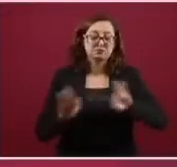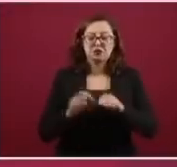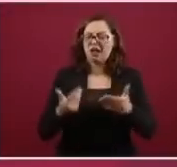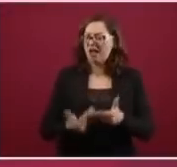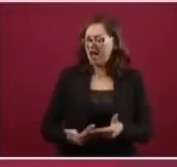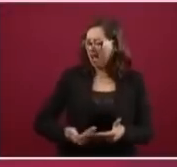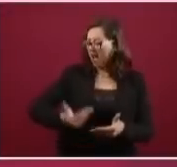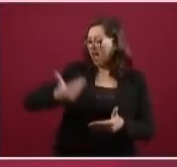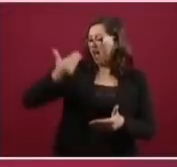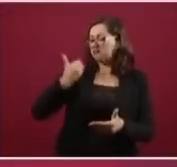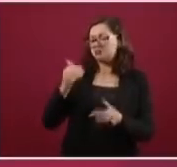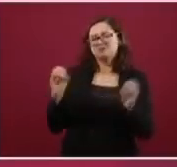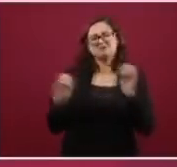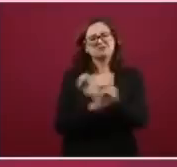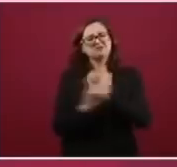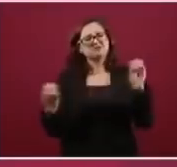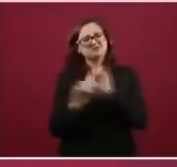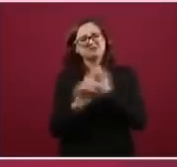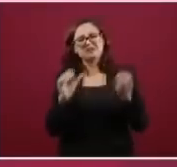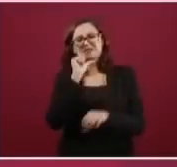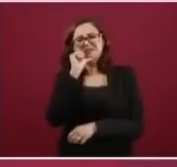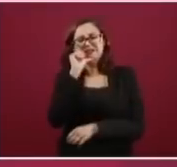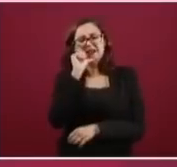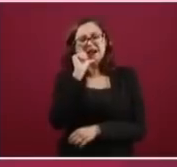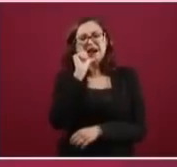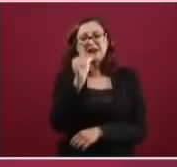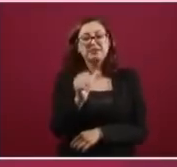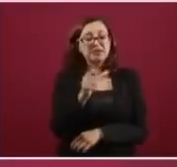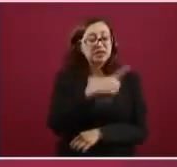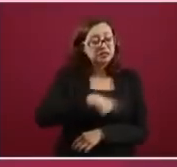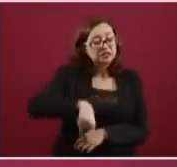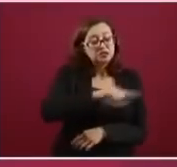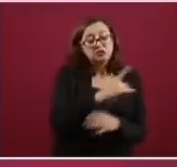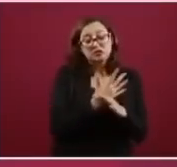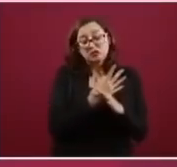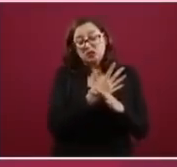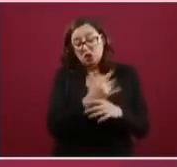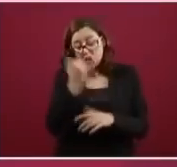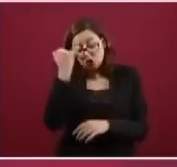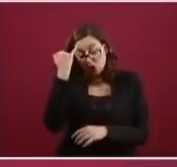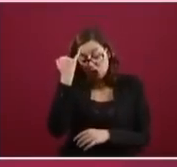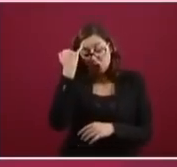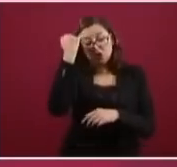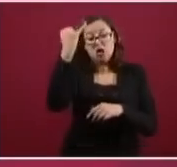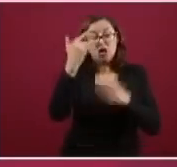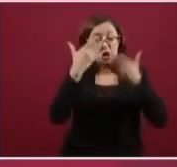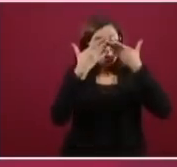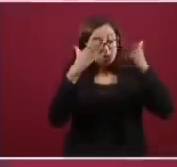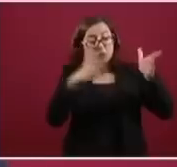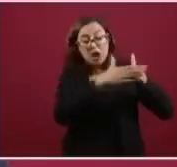no está en el llamado paradigma neoliberal